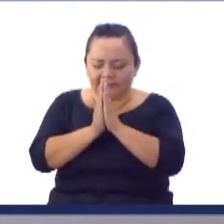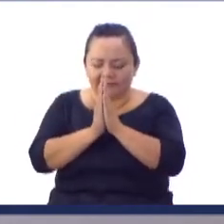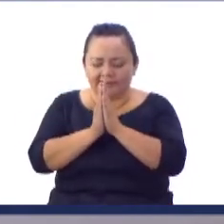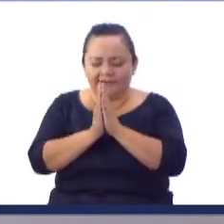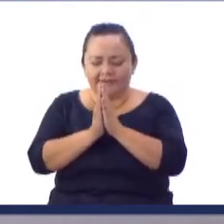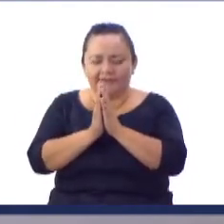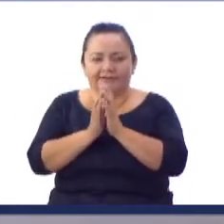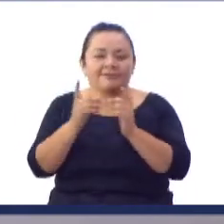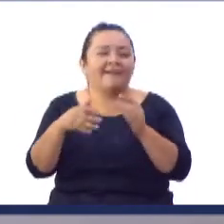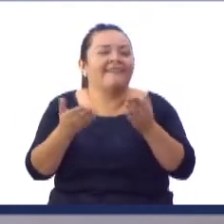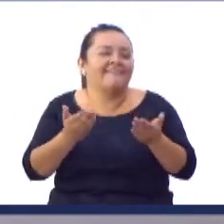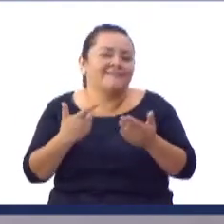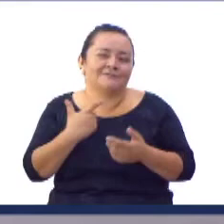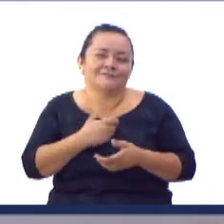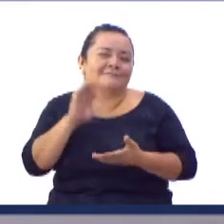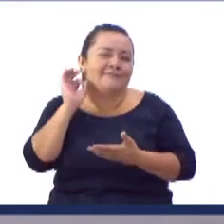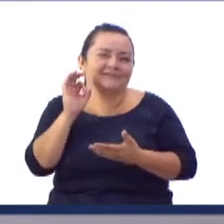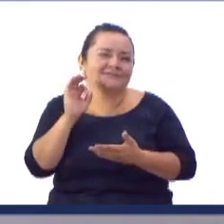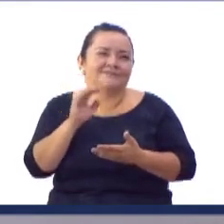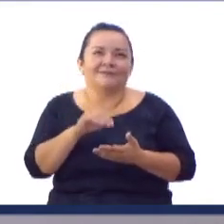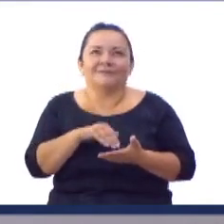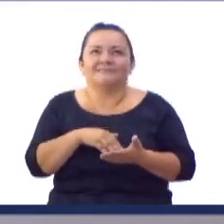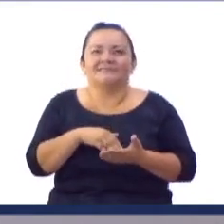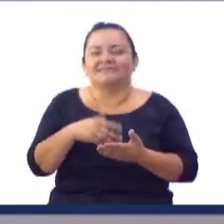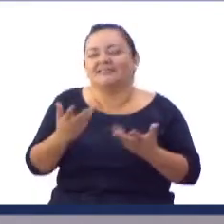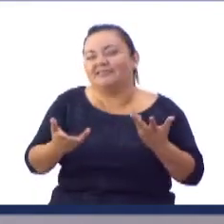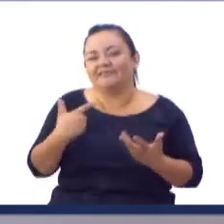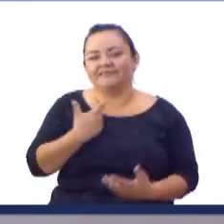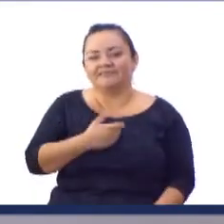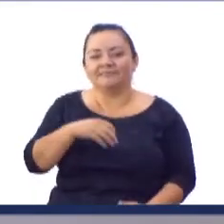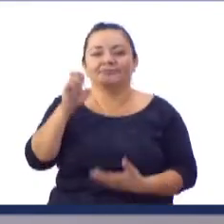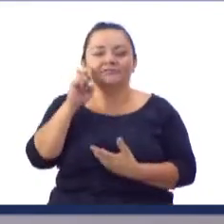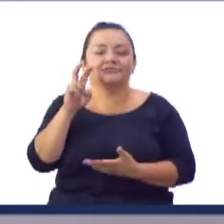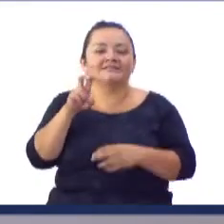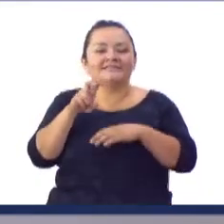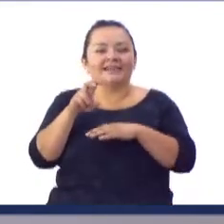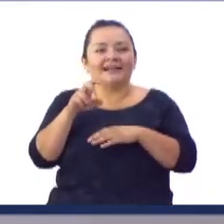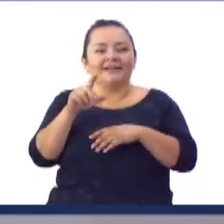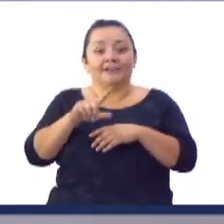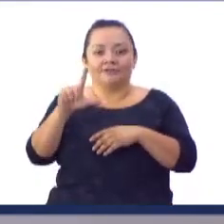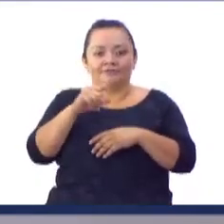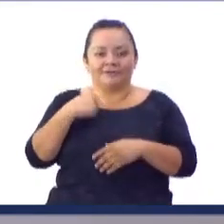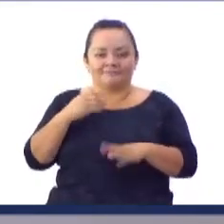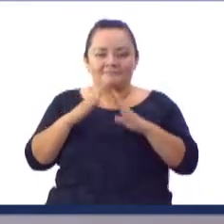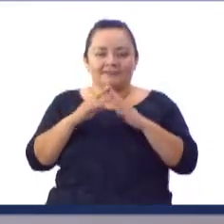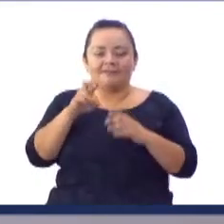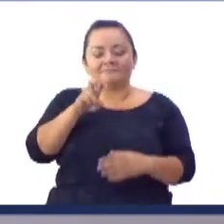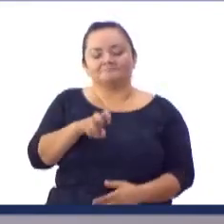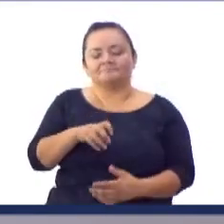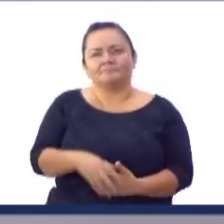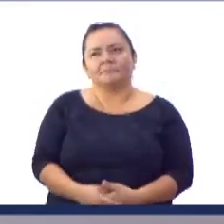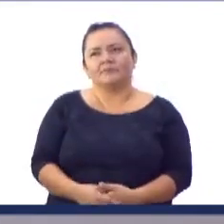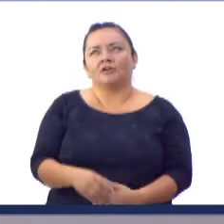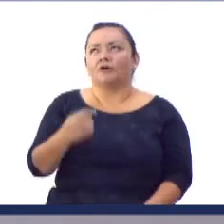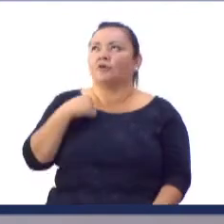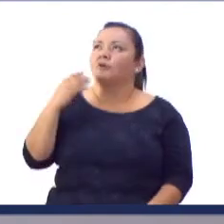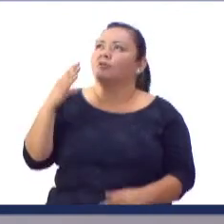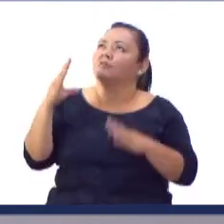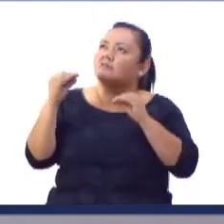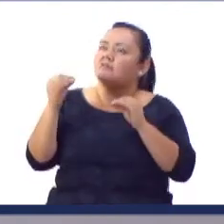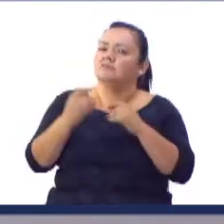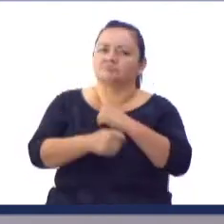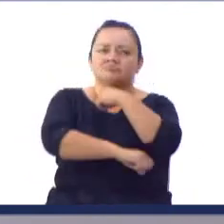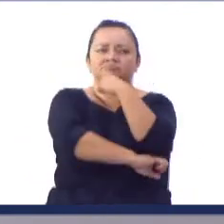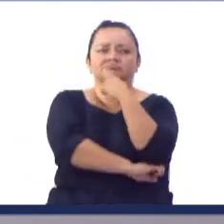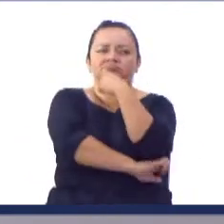uno muy lie aunque uno es pastor muchas veces está muy line y estaba sentado el lunes yo en la casa y empecé a hablar con el señor le digo